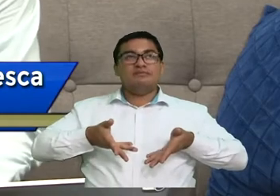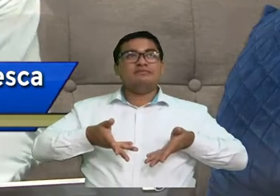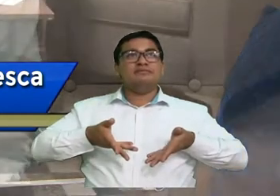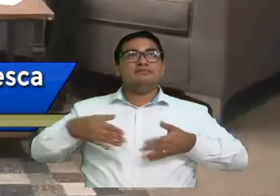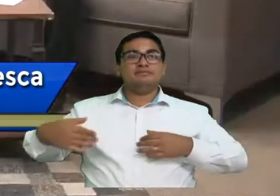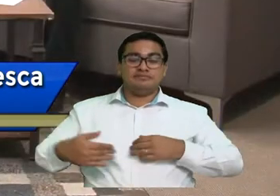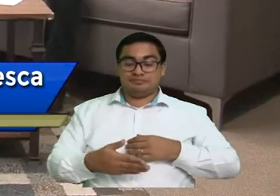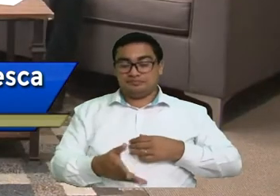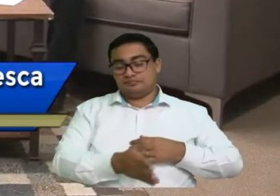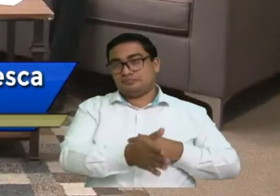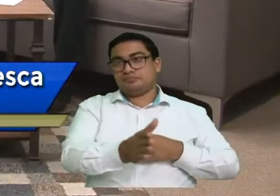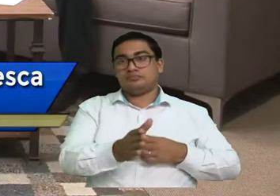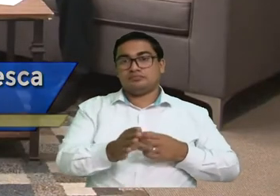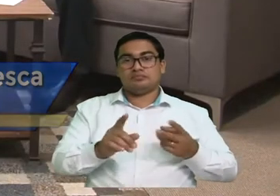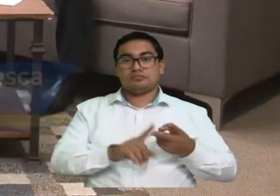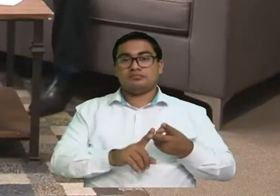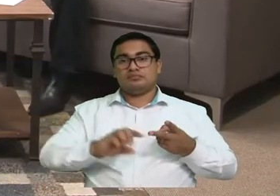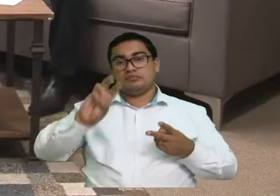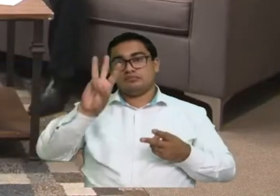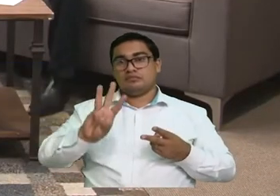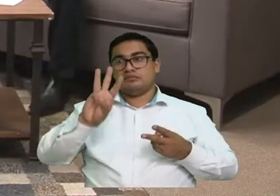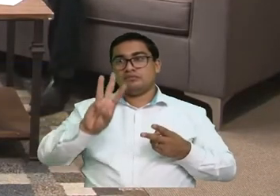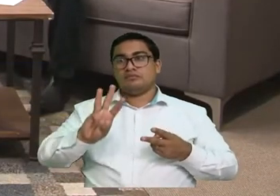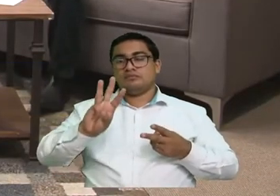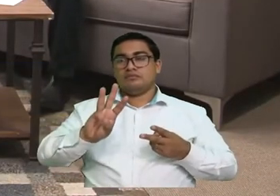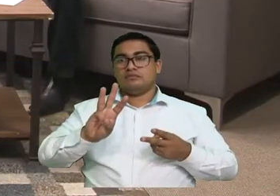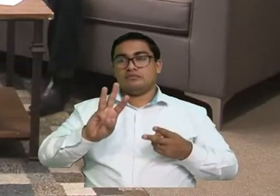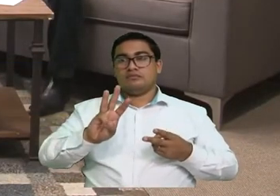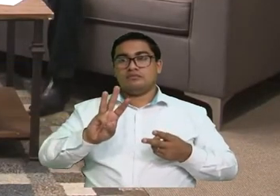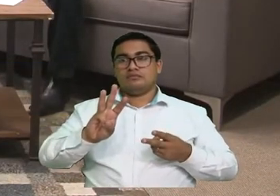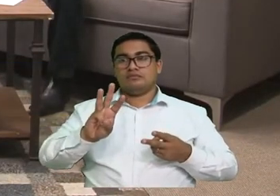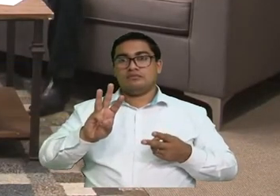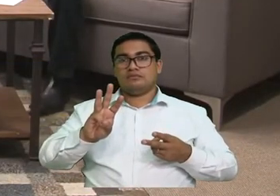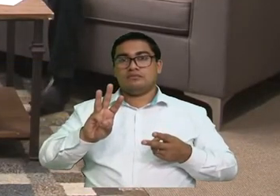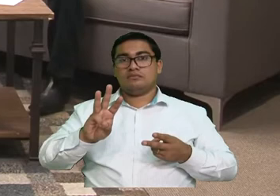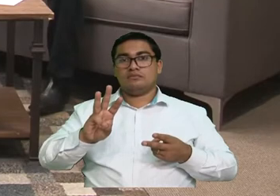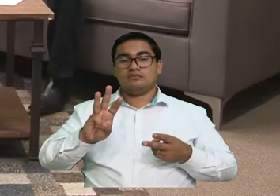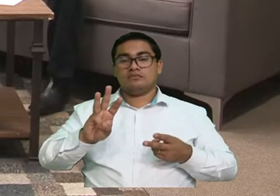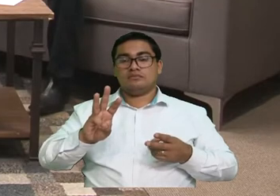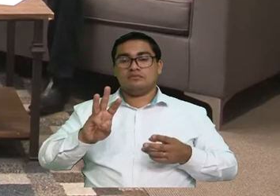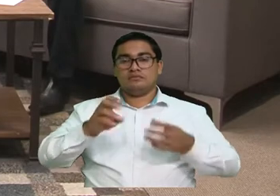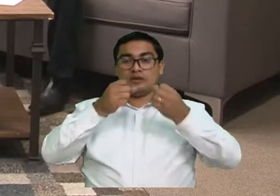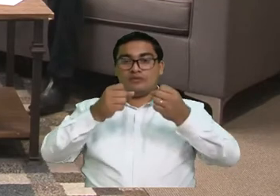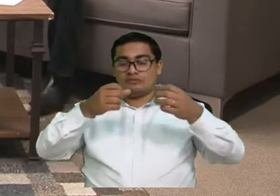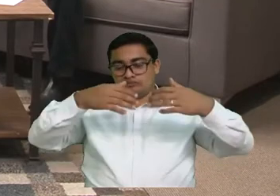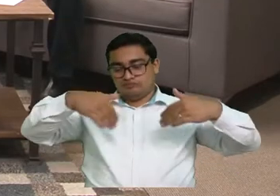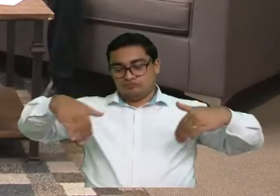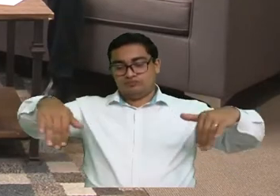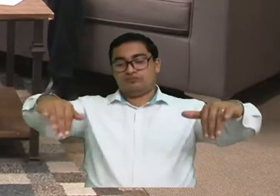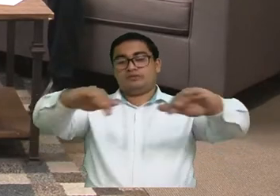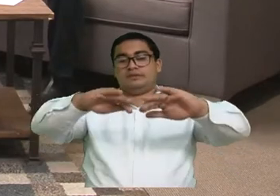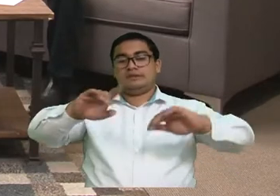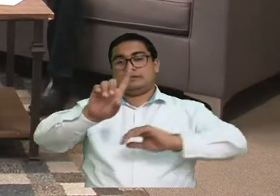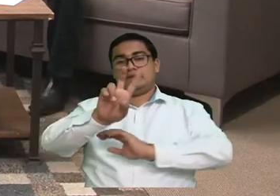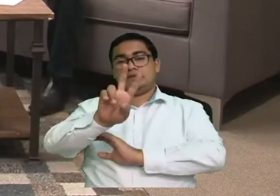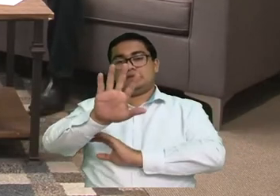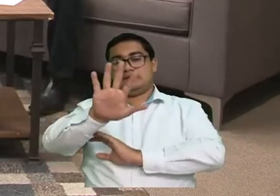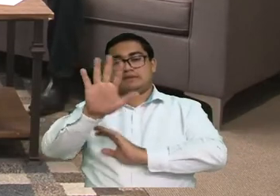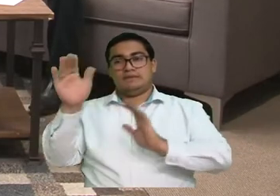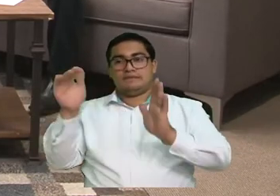hemos construido 3 jaulas flotantes, hemos repartido casi